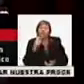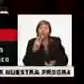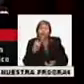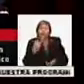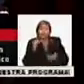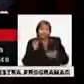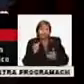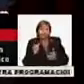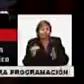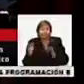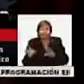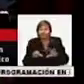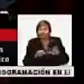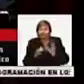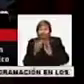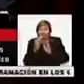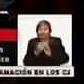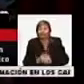y presencia.